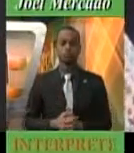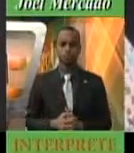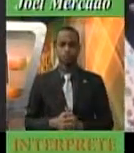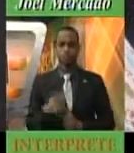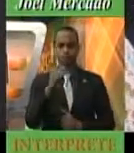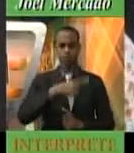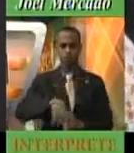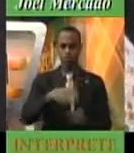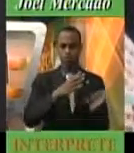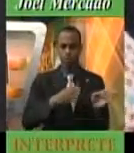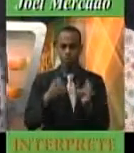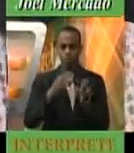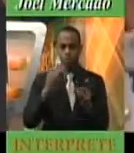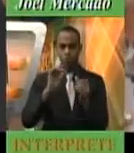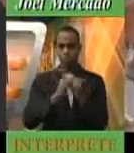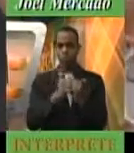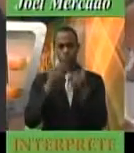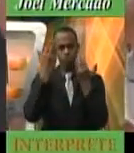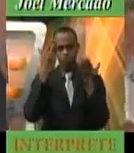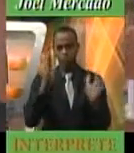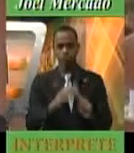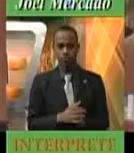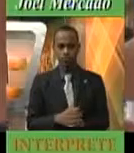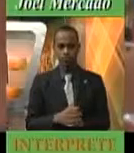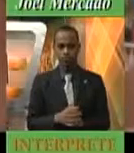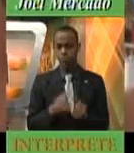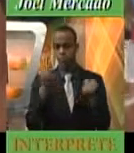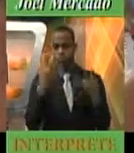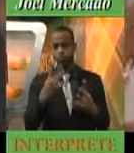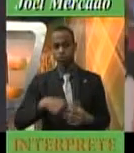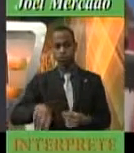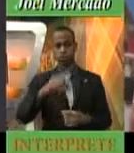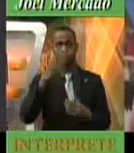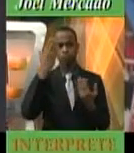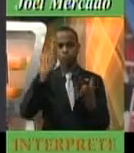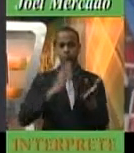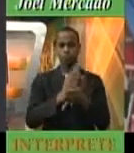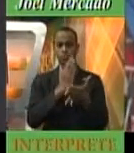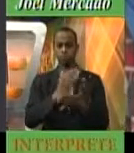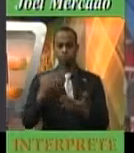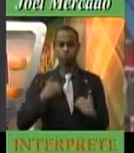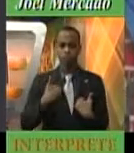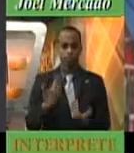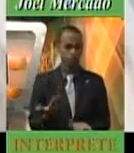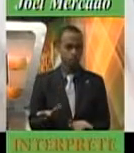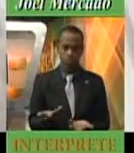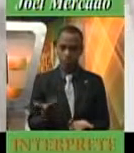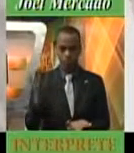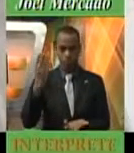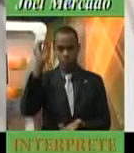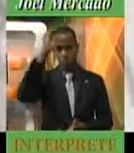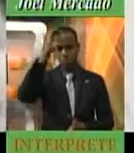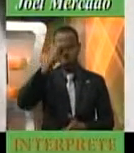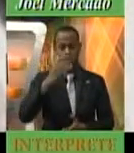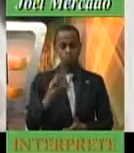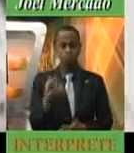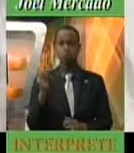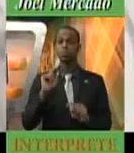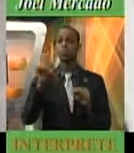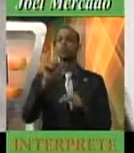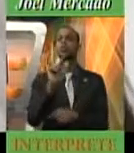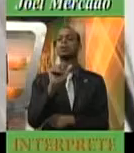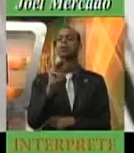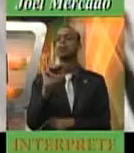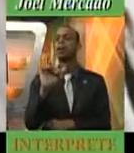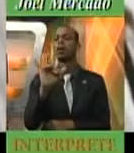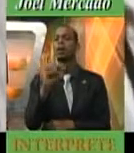saben cómo gestionarlo? Y saben que muchísimos de ellos no saben que tienen ese derecho. Y si cuando vamos a Tamayo, o